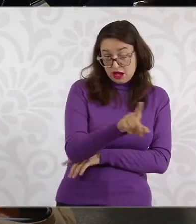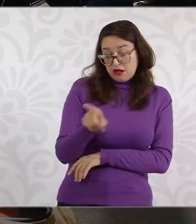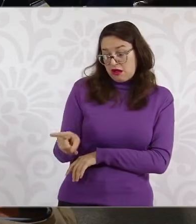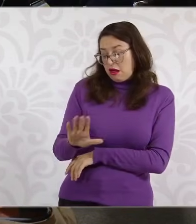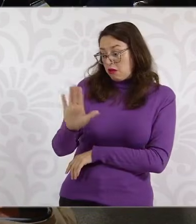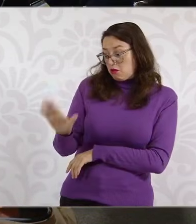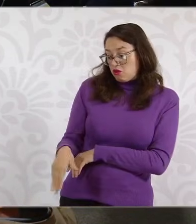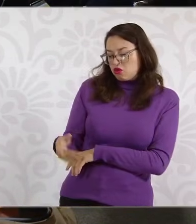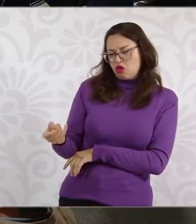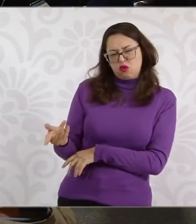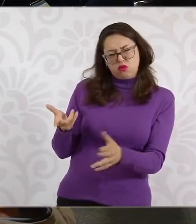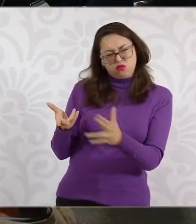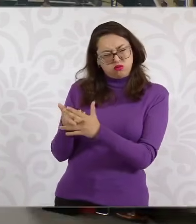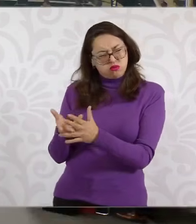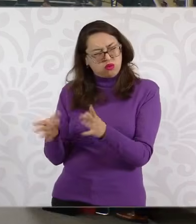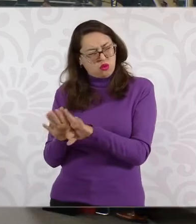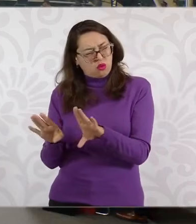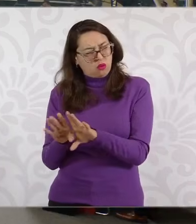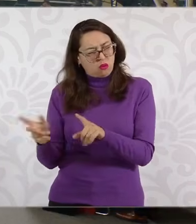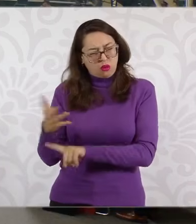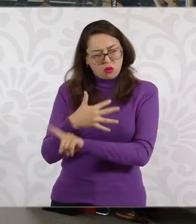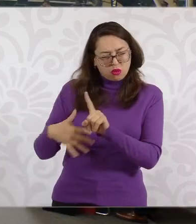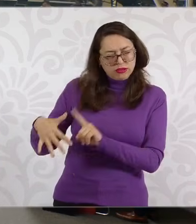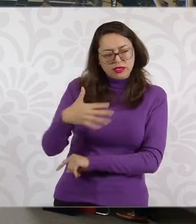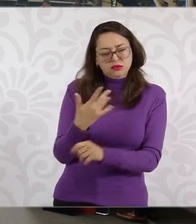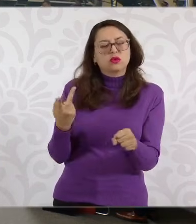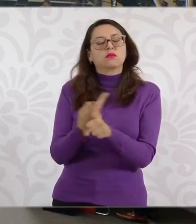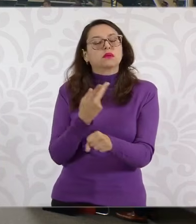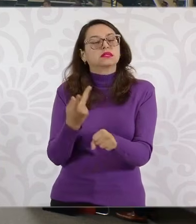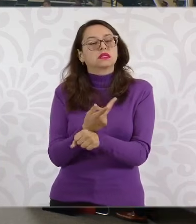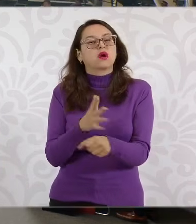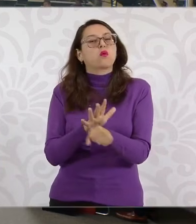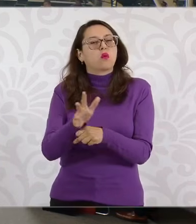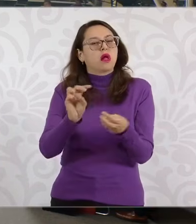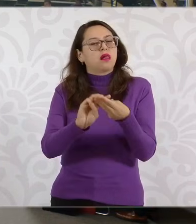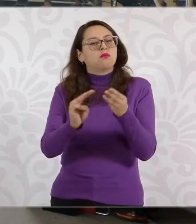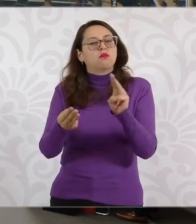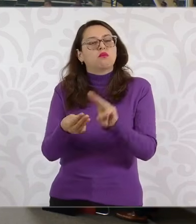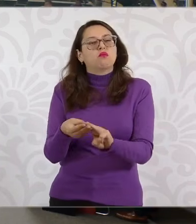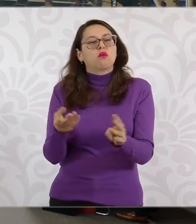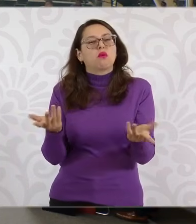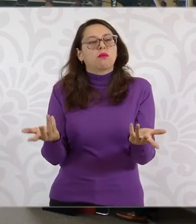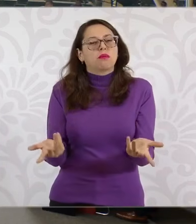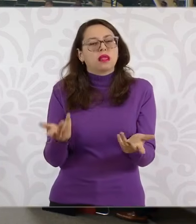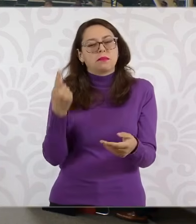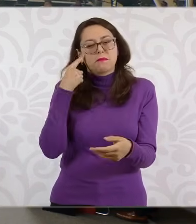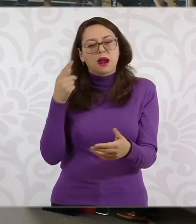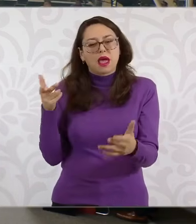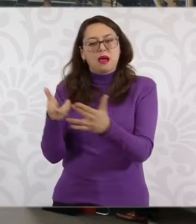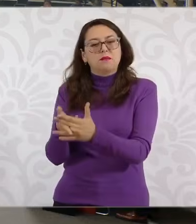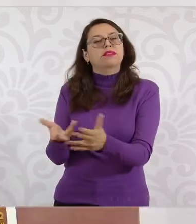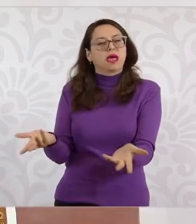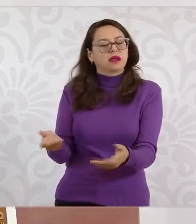dio públicamente y qué de cómo se dio el caso y el móvil al que pudo haber sido origen del asesinato. Le